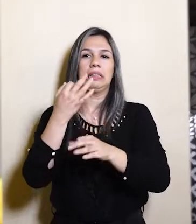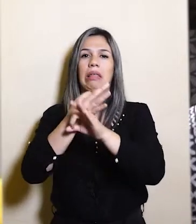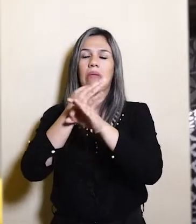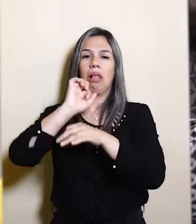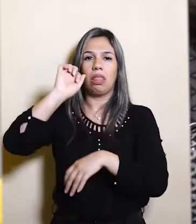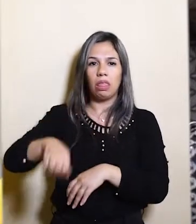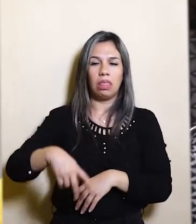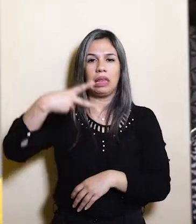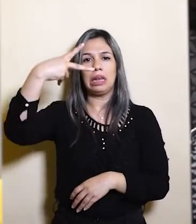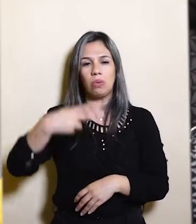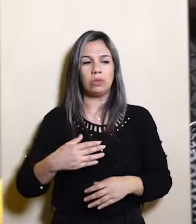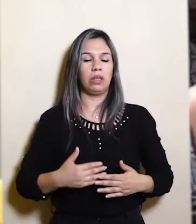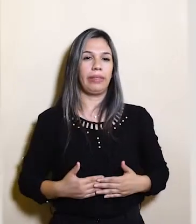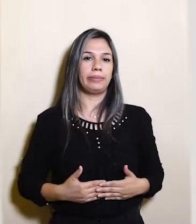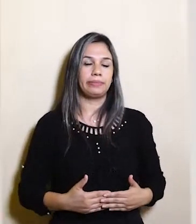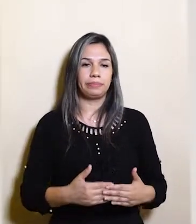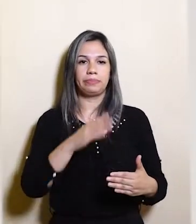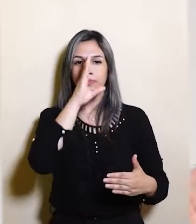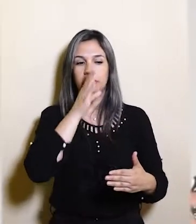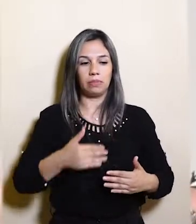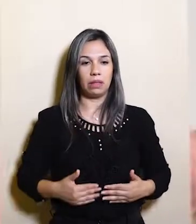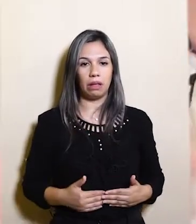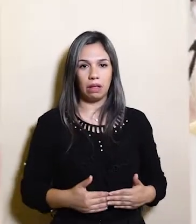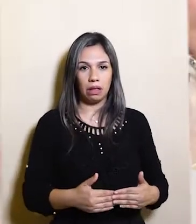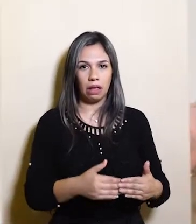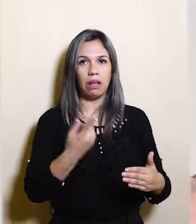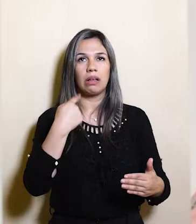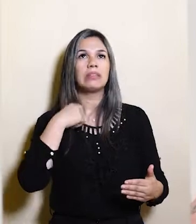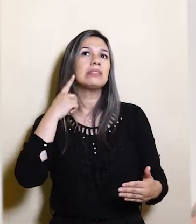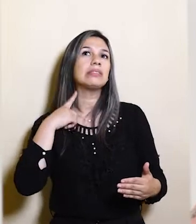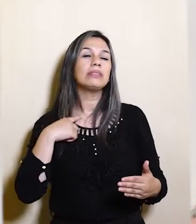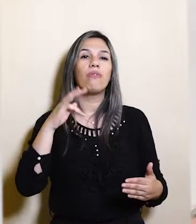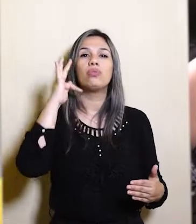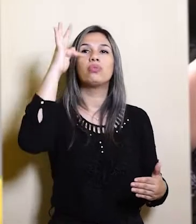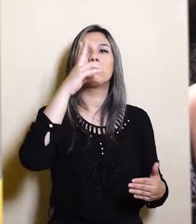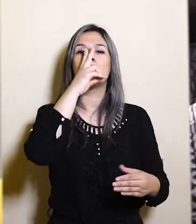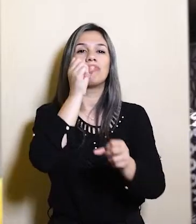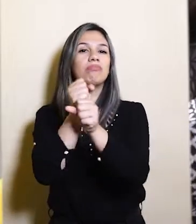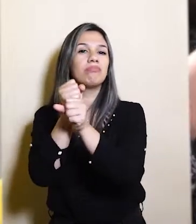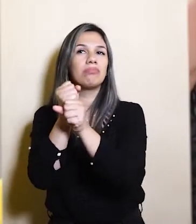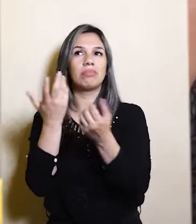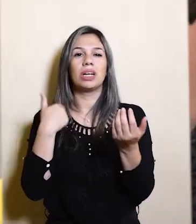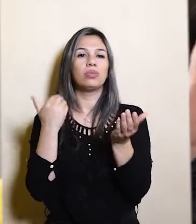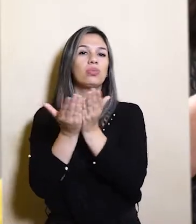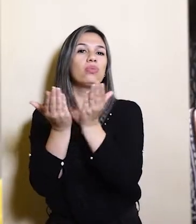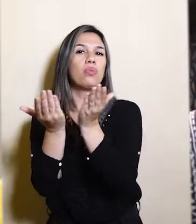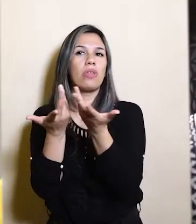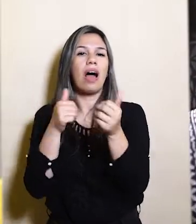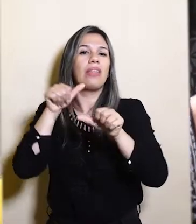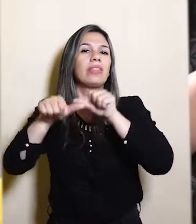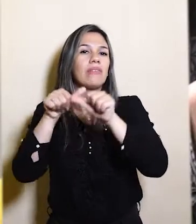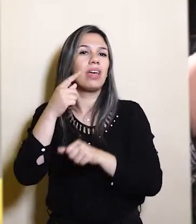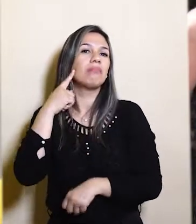formal y con ello desertar de aspiraciones para su vida futura, laboral, ¿no? De actividad,